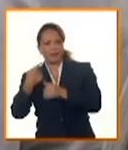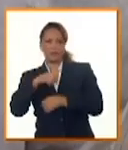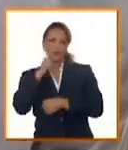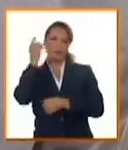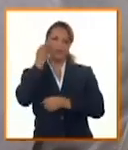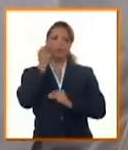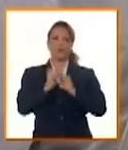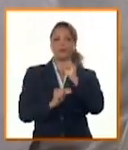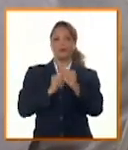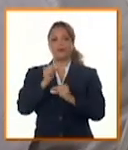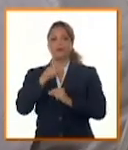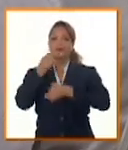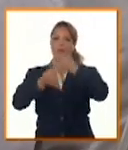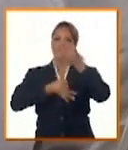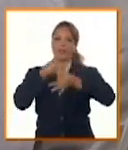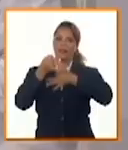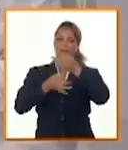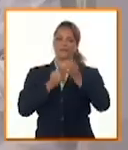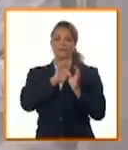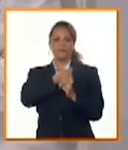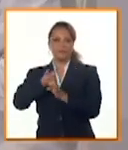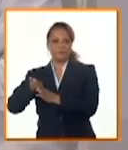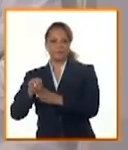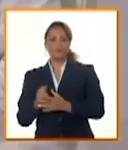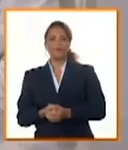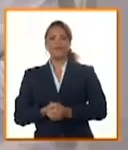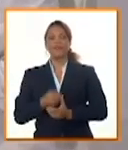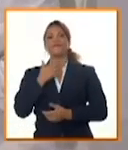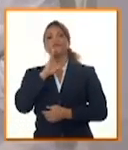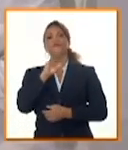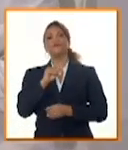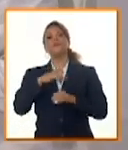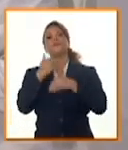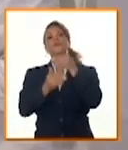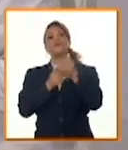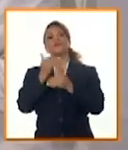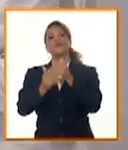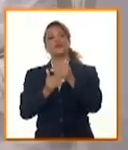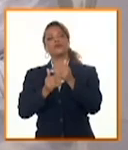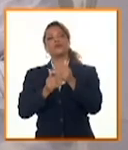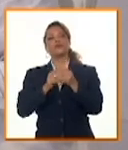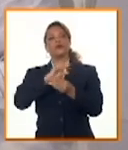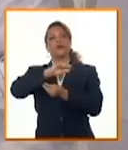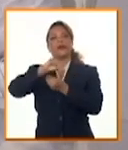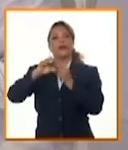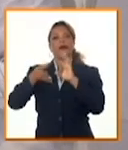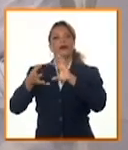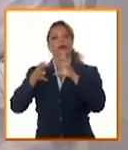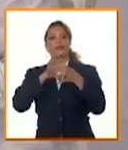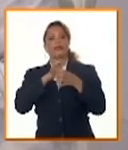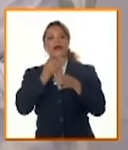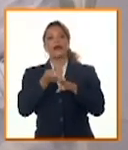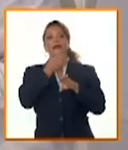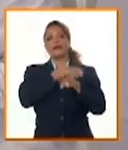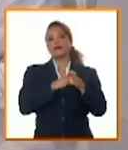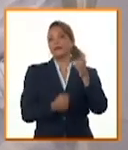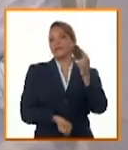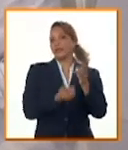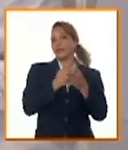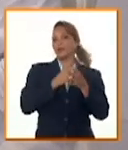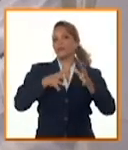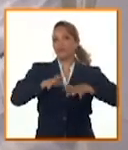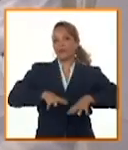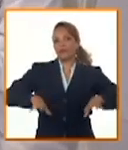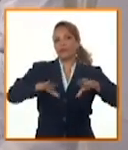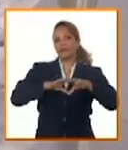que ir avanzando entonces decíamos que era un proceso de gradual que porque hay que crear un grupo de condiciones no todas las